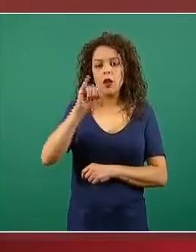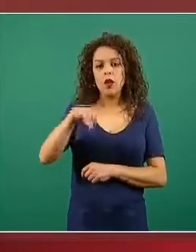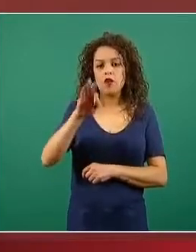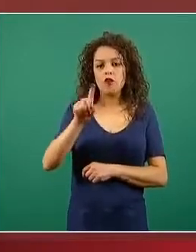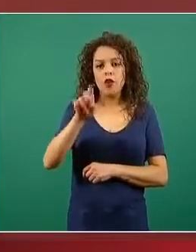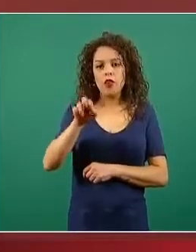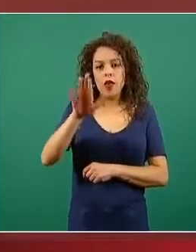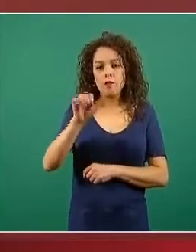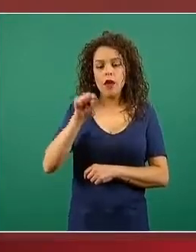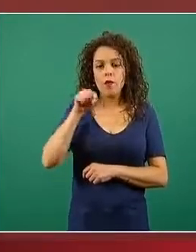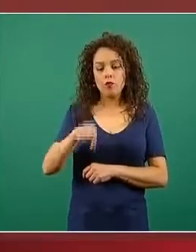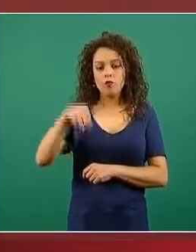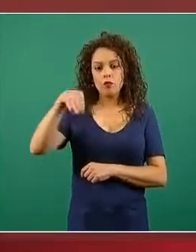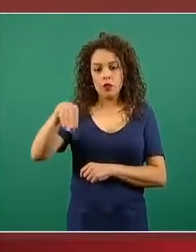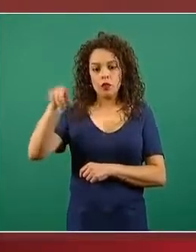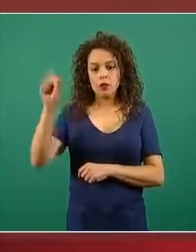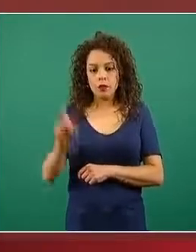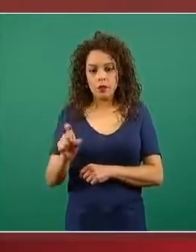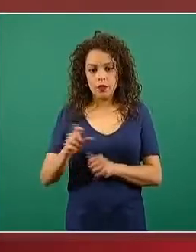www.infodemia.mx.